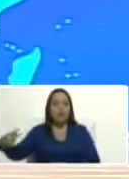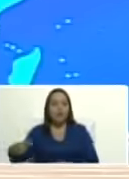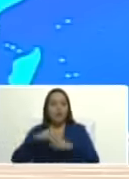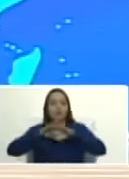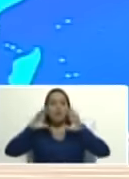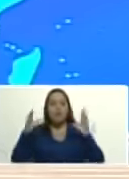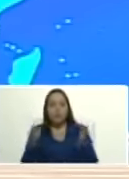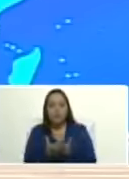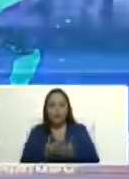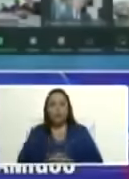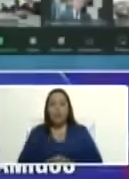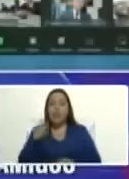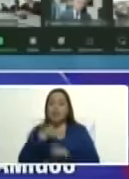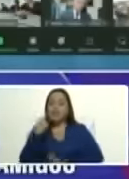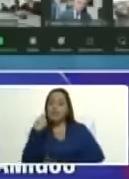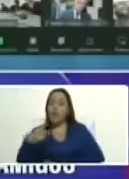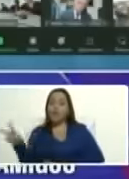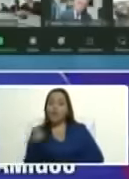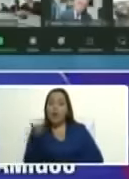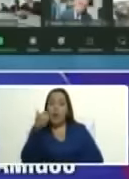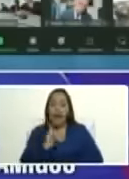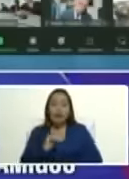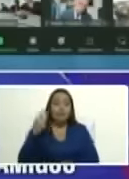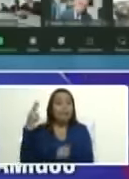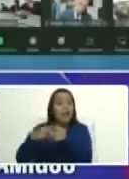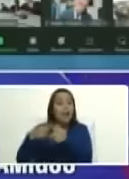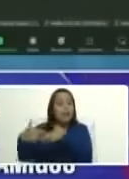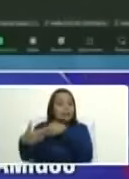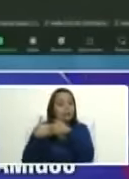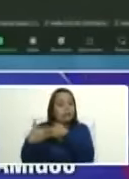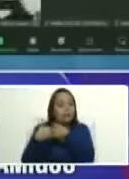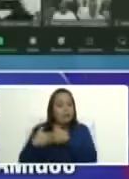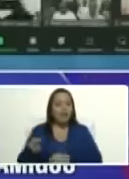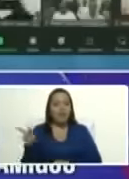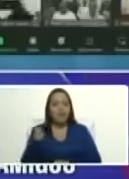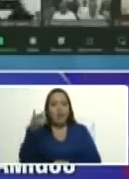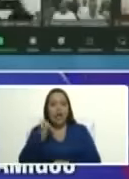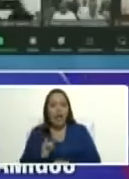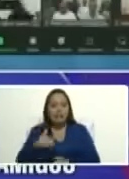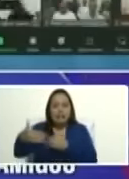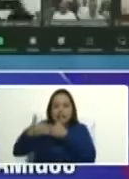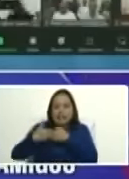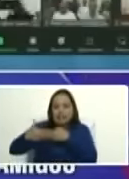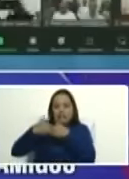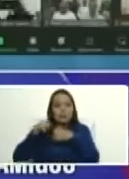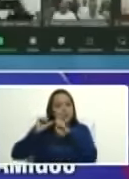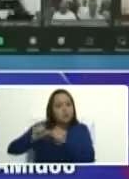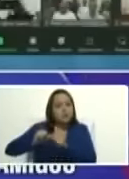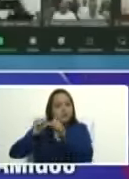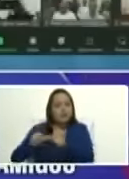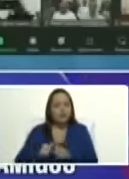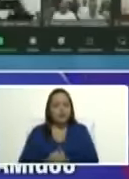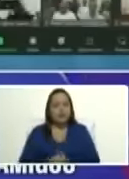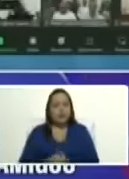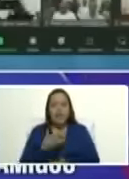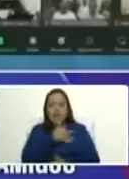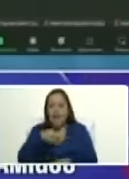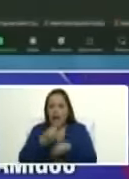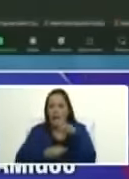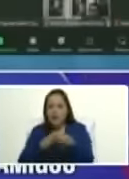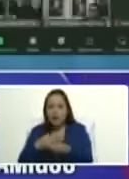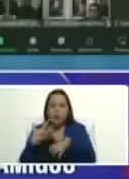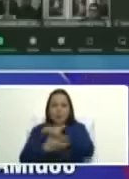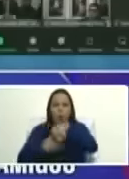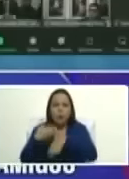decir, Venezuela está amenazada, Venezuela está agredida, se pretende llevar un conflicto